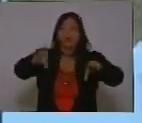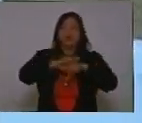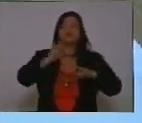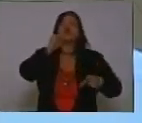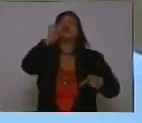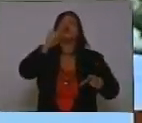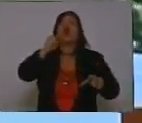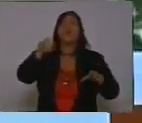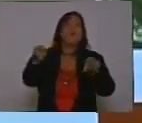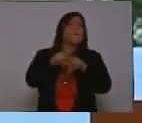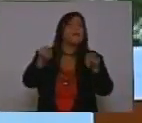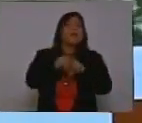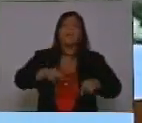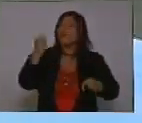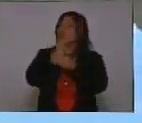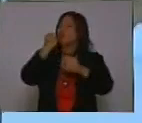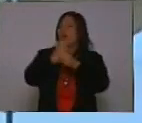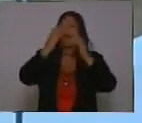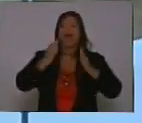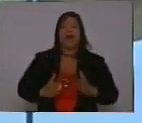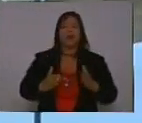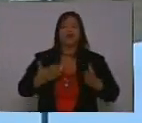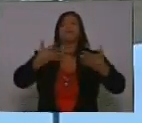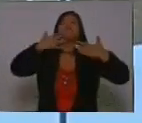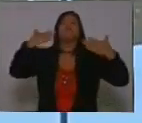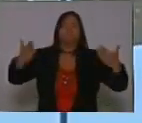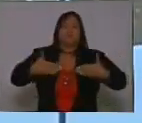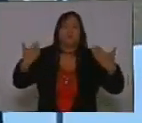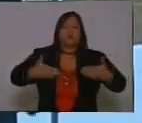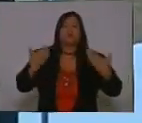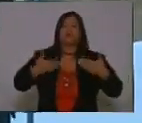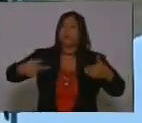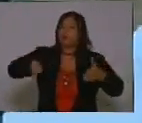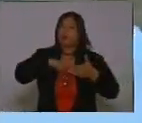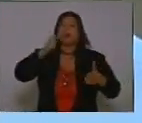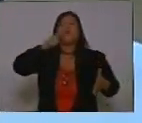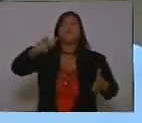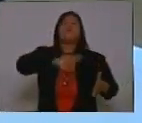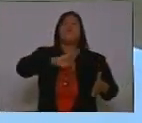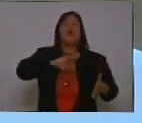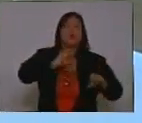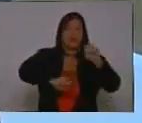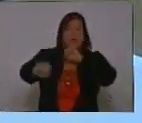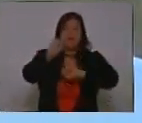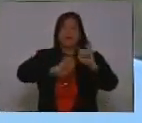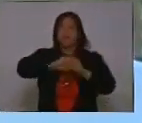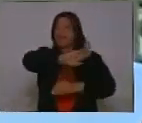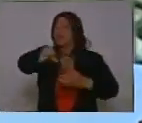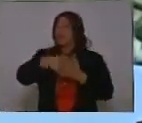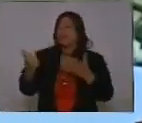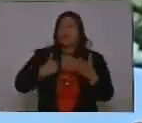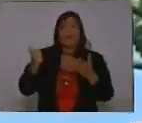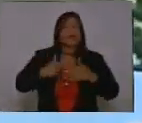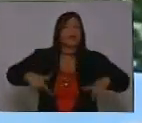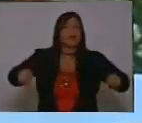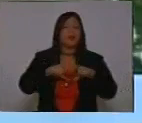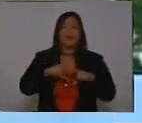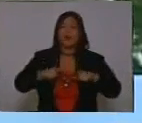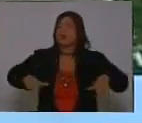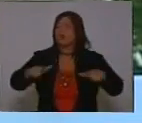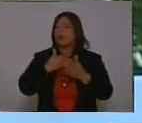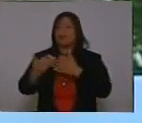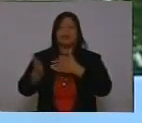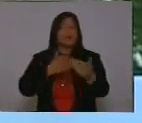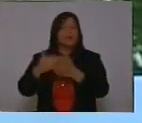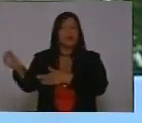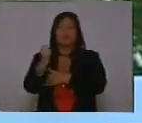Somos clase proletaria y con orgullo debemos decirlo, y lo vamos a defender en donde nos paremos, en cualquier